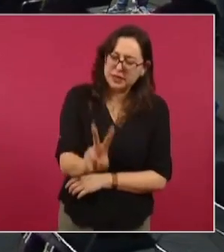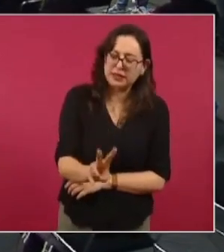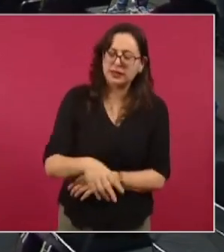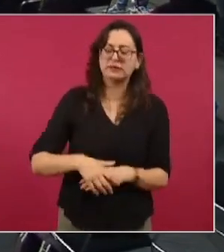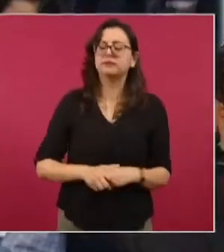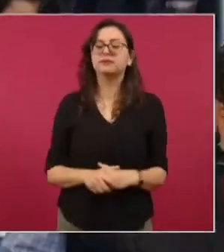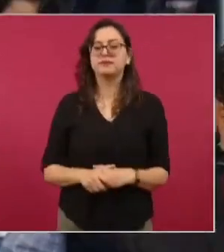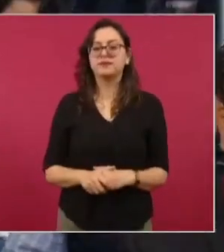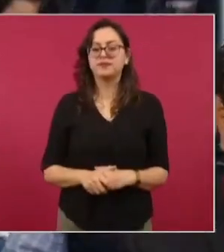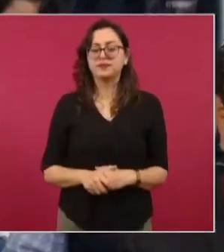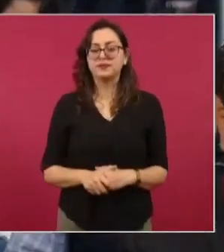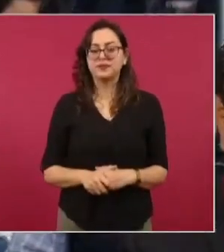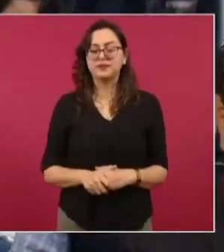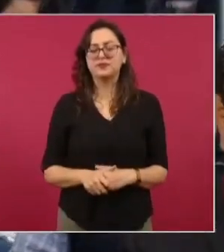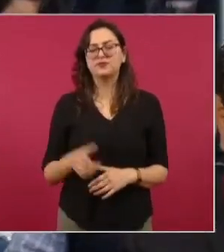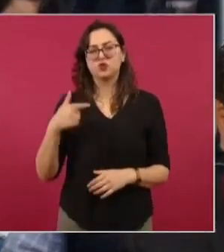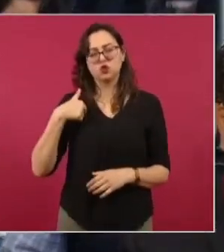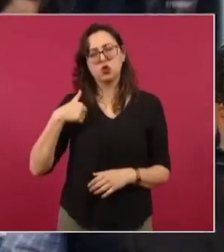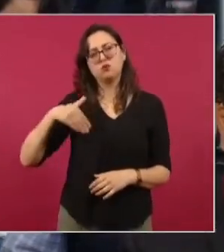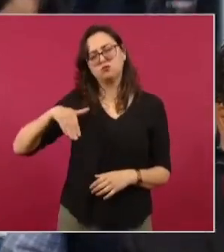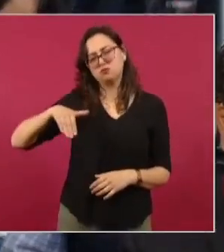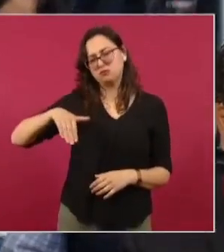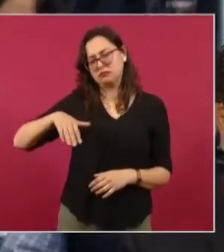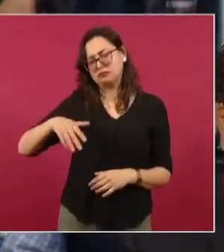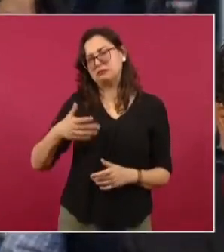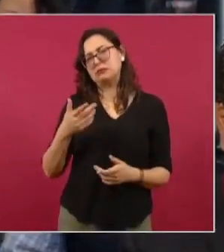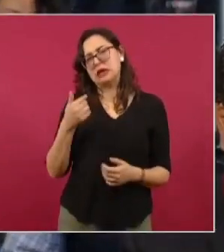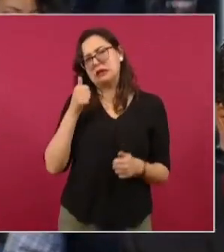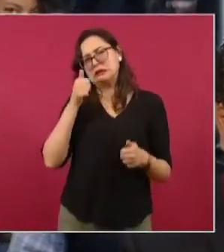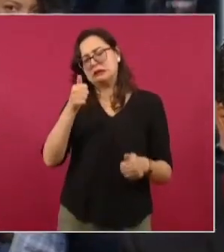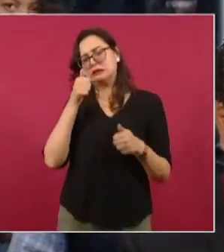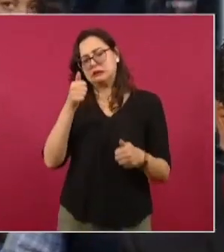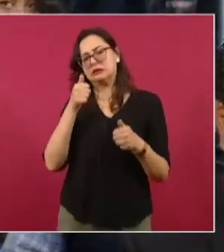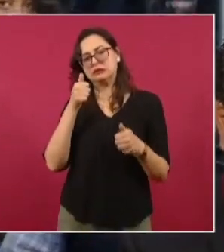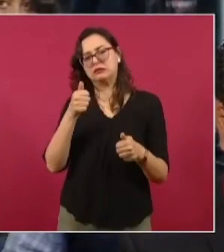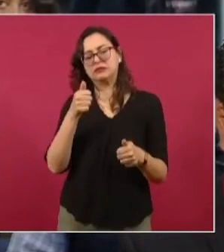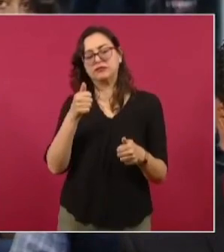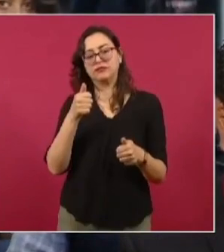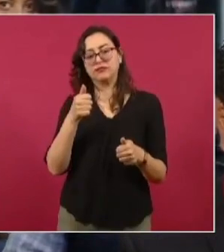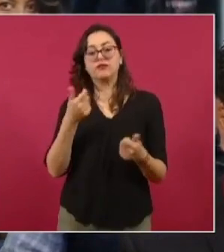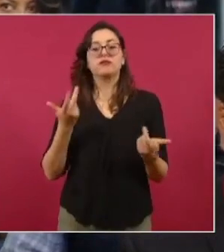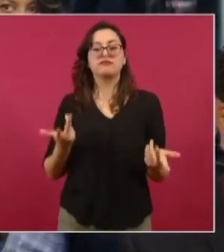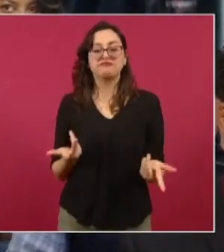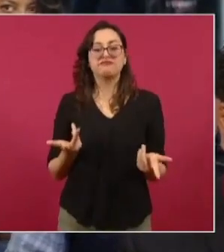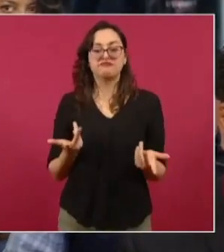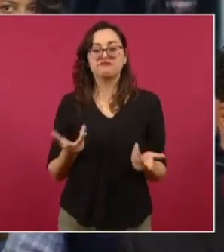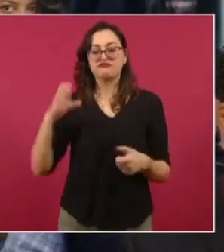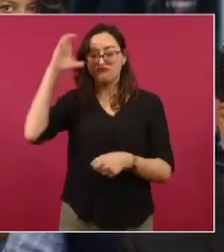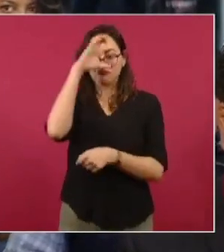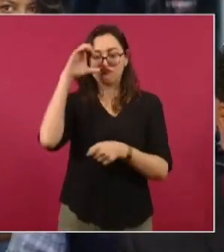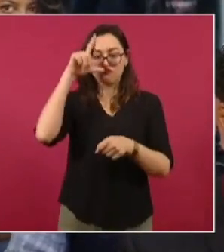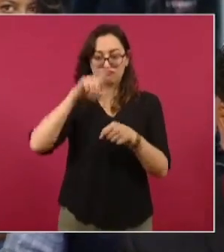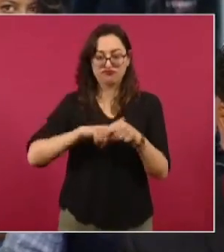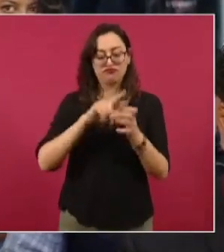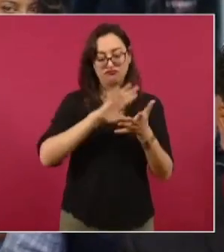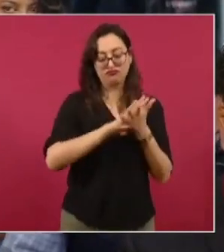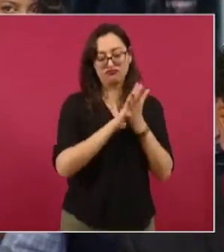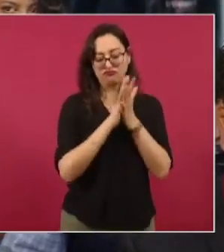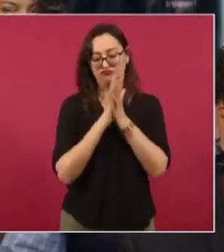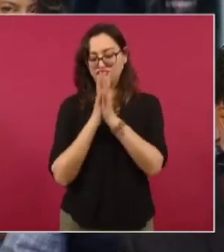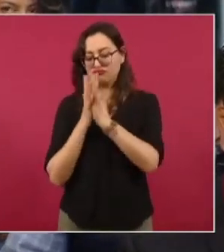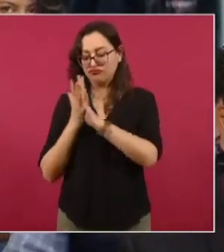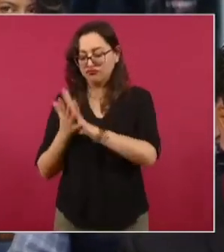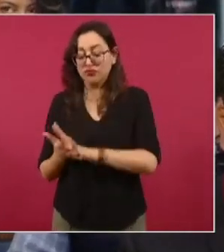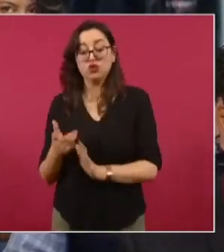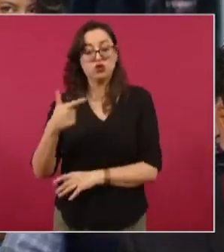nos preocupa el futuro ahorita que lo escuchaba hablar de de que el cambio tiene que ver en el cambio de cultura es un tema que yo he traído